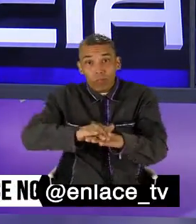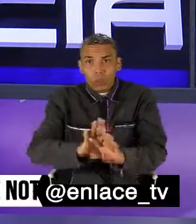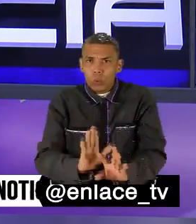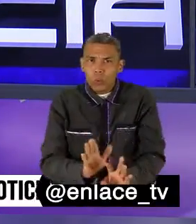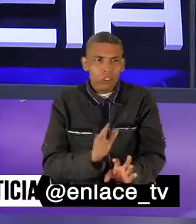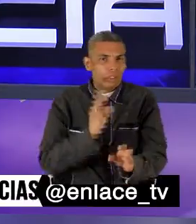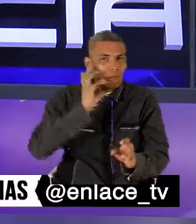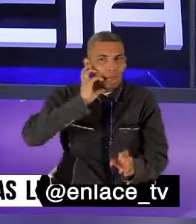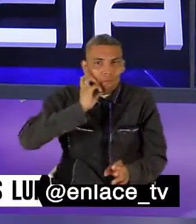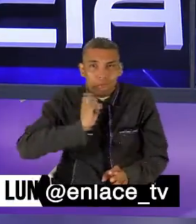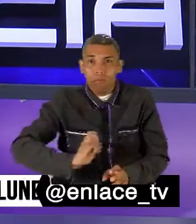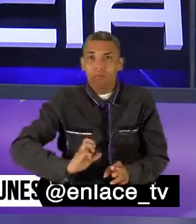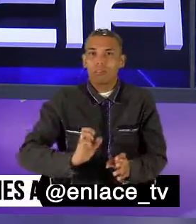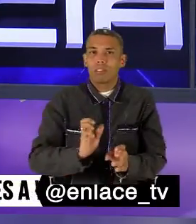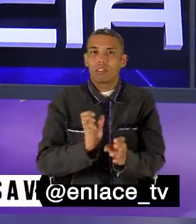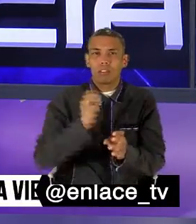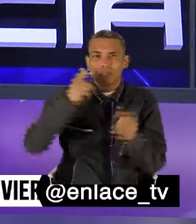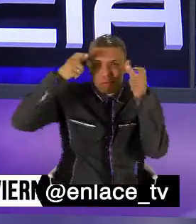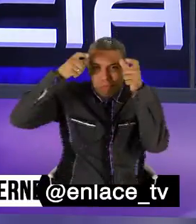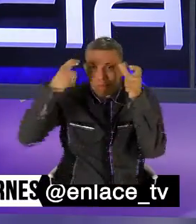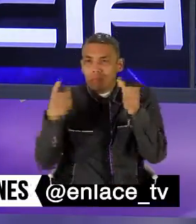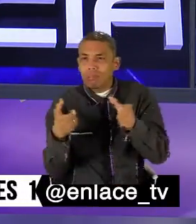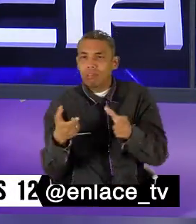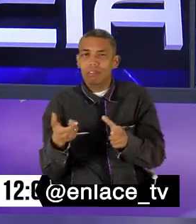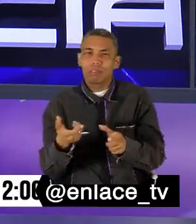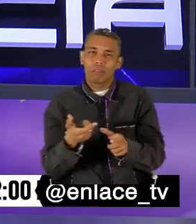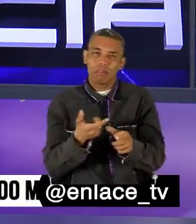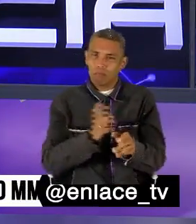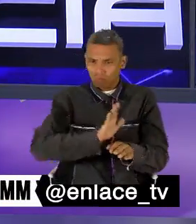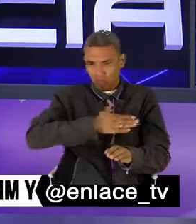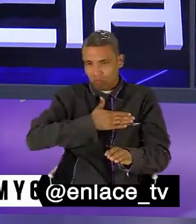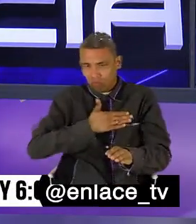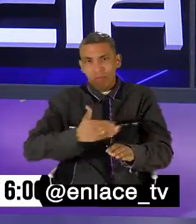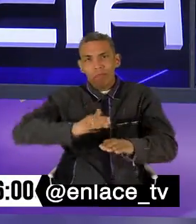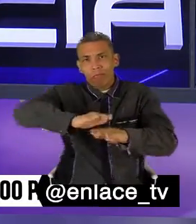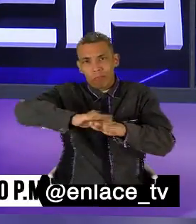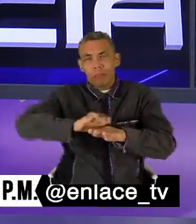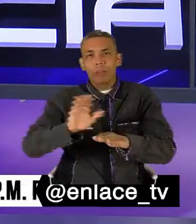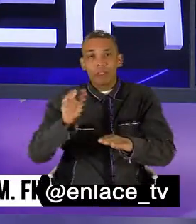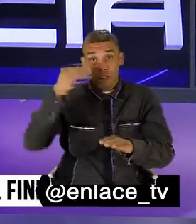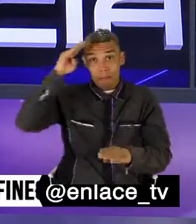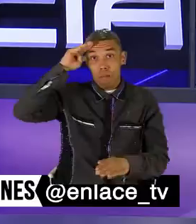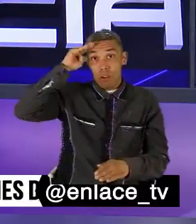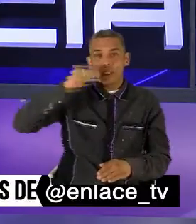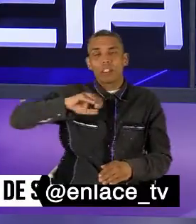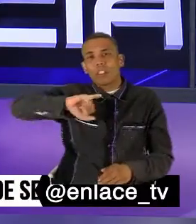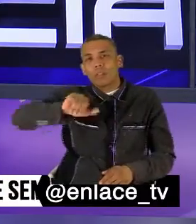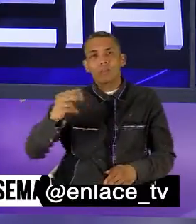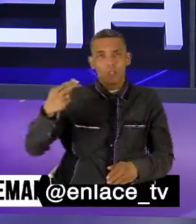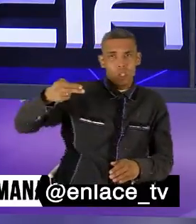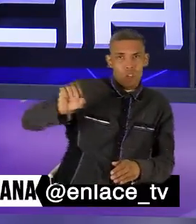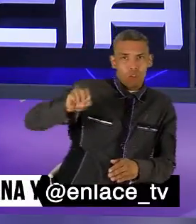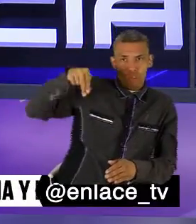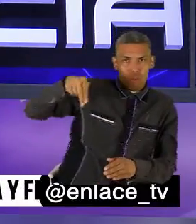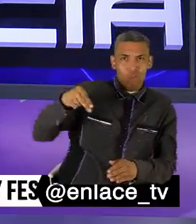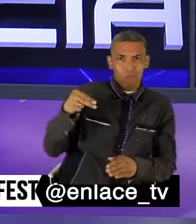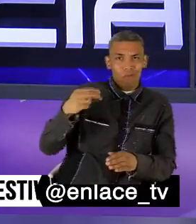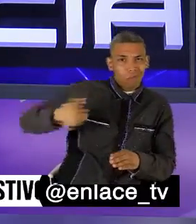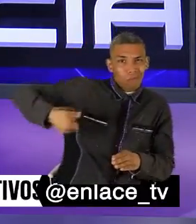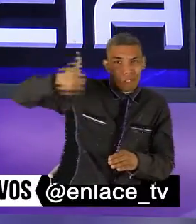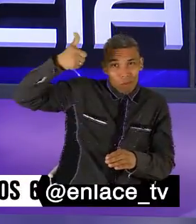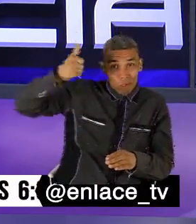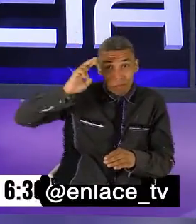en zona rural de Barranca Bermeja. Sobre el particular habla el teniente coronel John Falla, comandante operativo del Departamento de Policía del